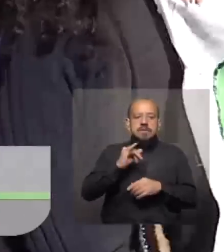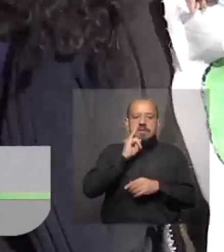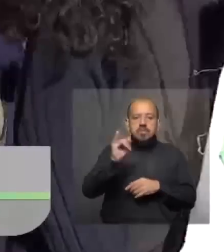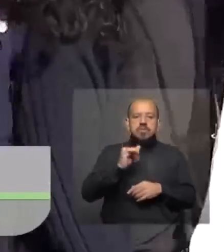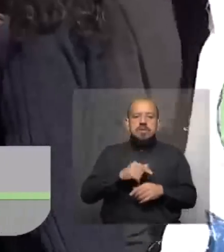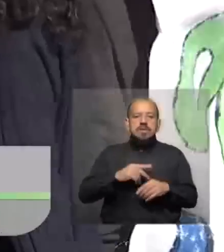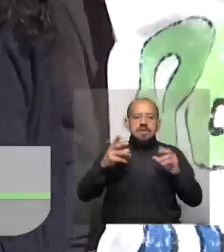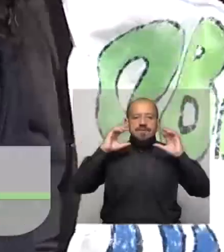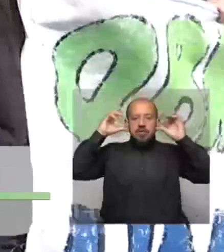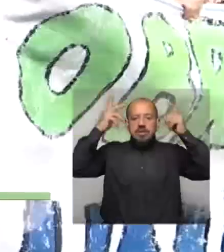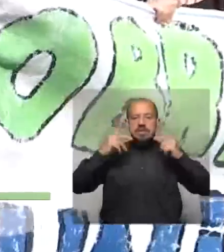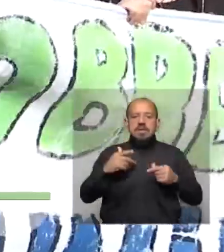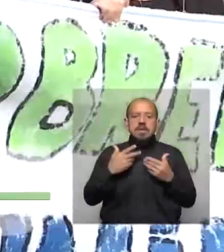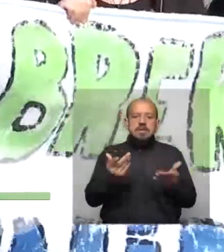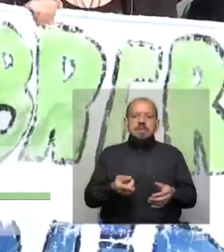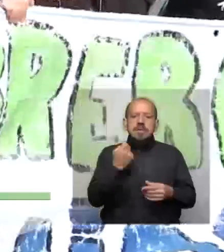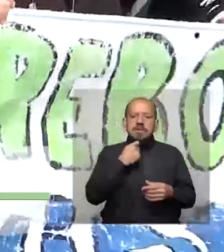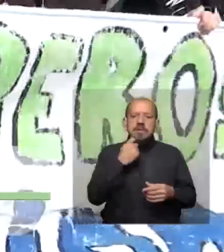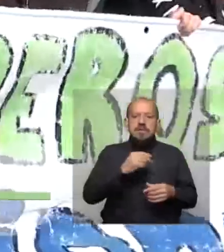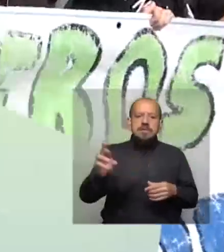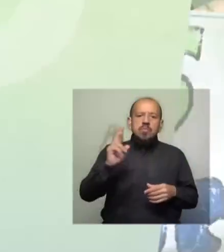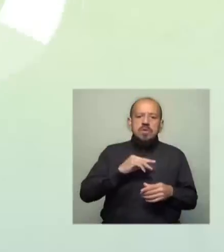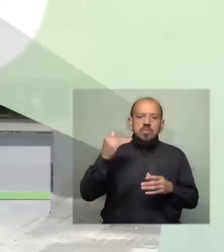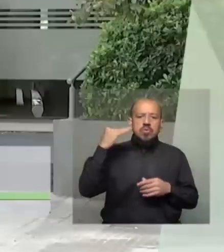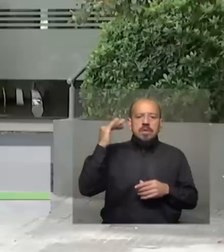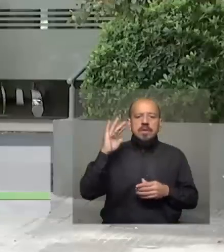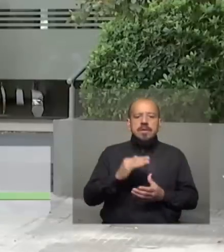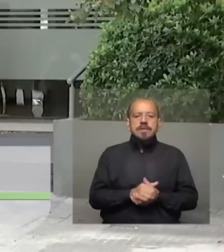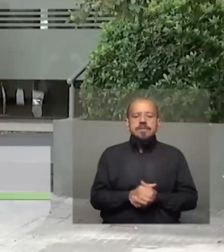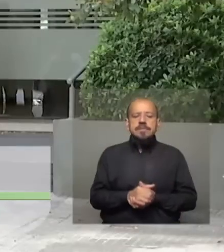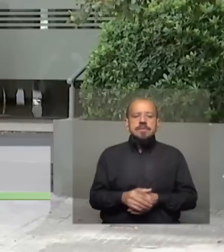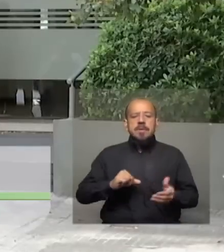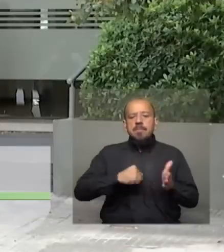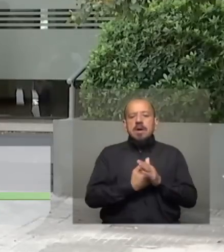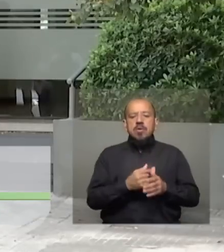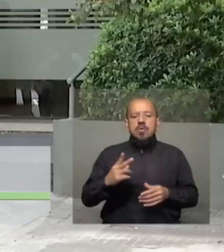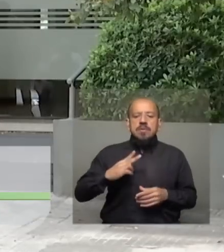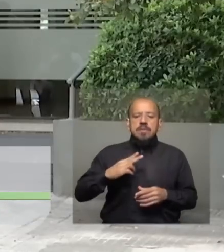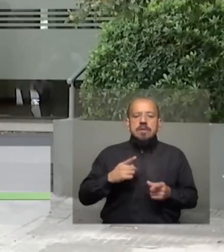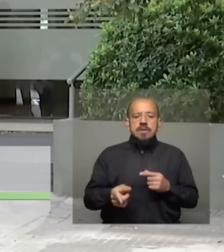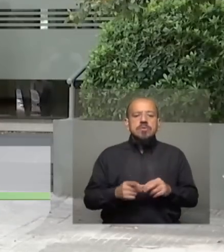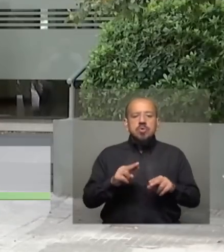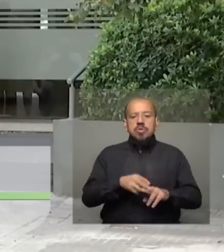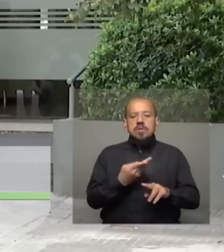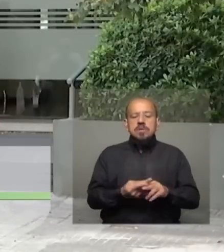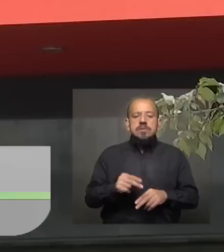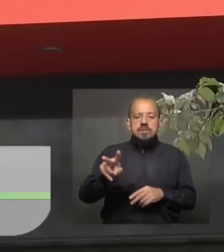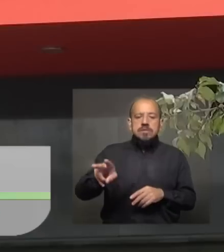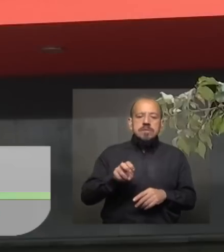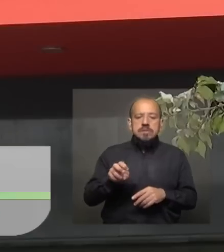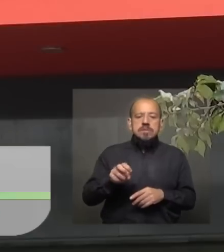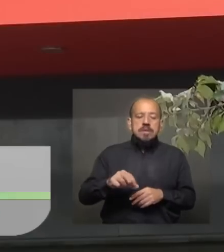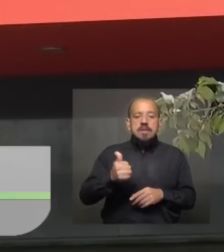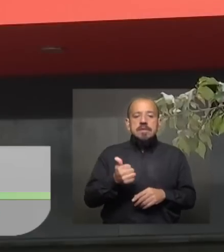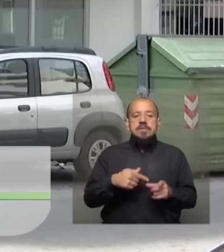situaciones de violencia y cuestionan la falta de respuestas de las autoridades bancos privados volvieron a tener ganancias próximas a sus